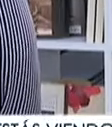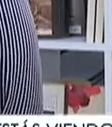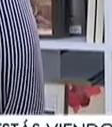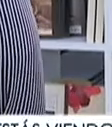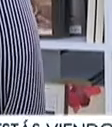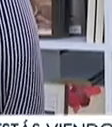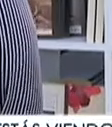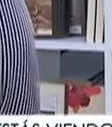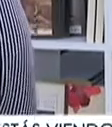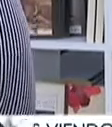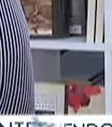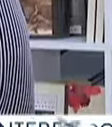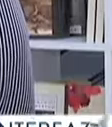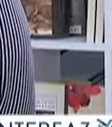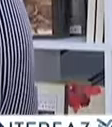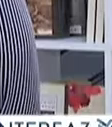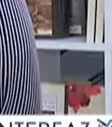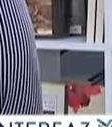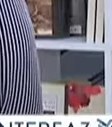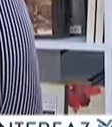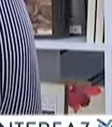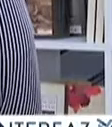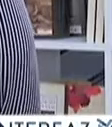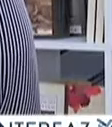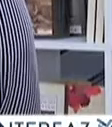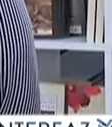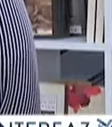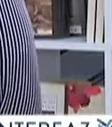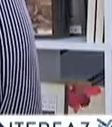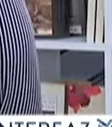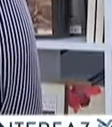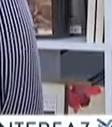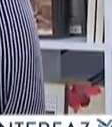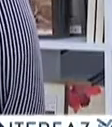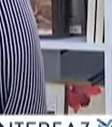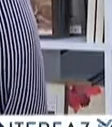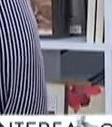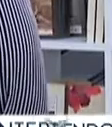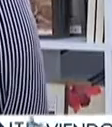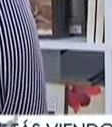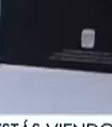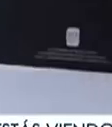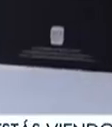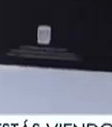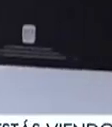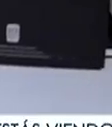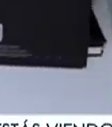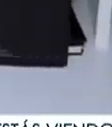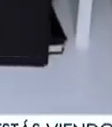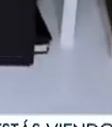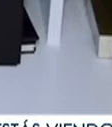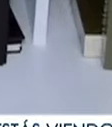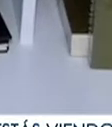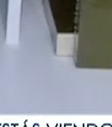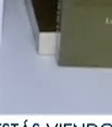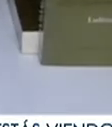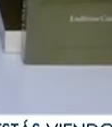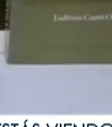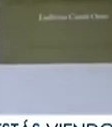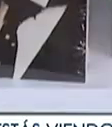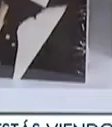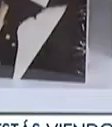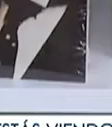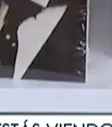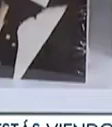todos lo celebramos y no había mejor marco que la Feria del Libro de Minería para hacer, pues darle estos honores, ¿no? Como parte de sus